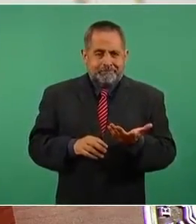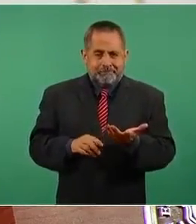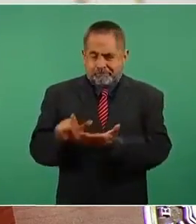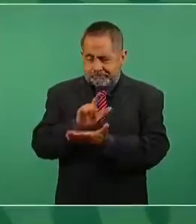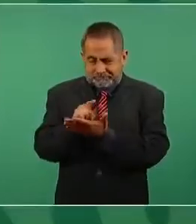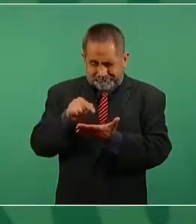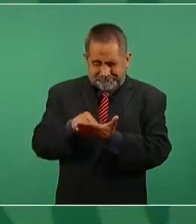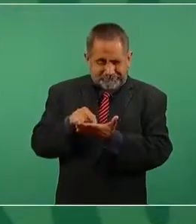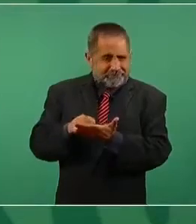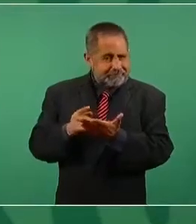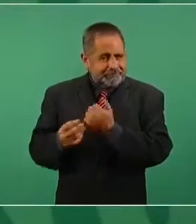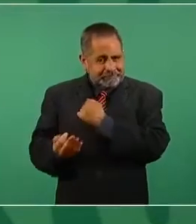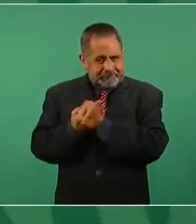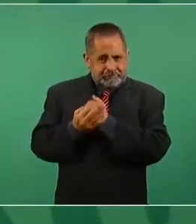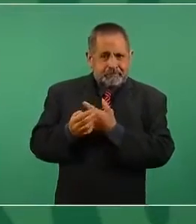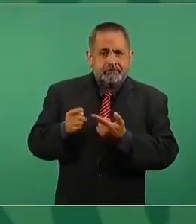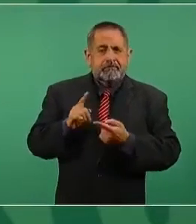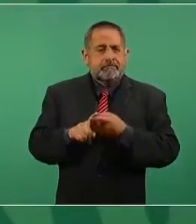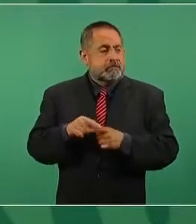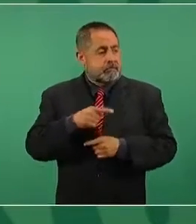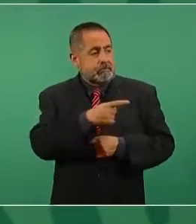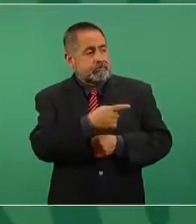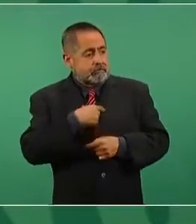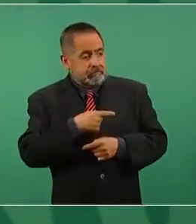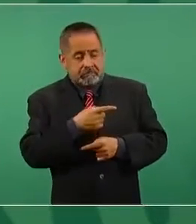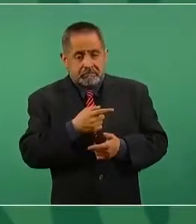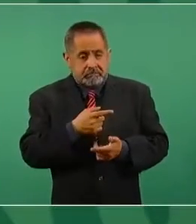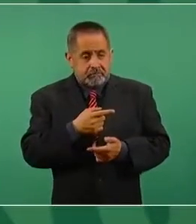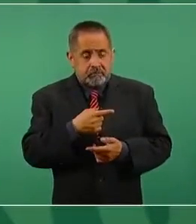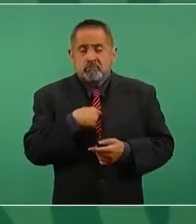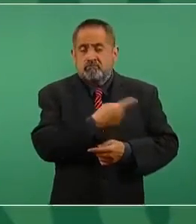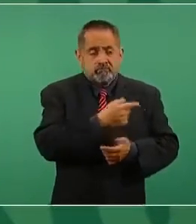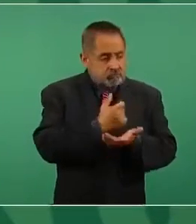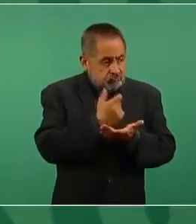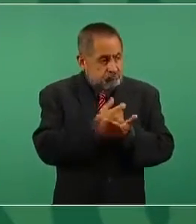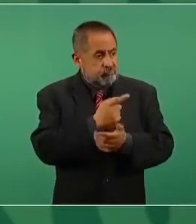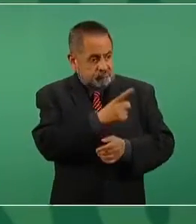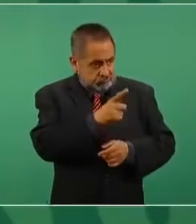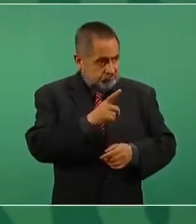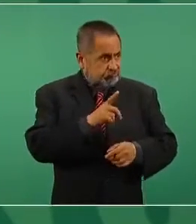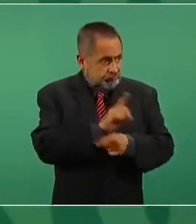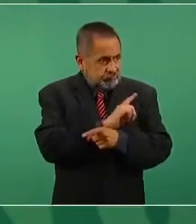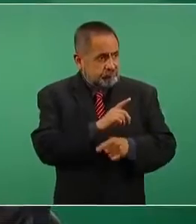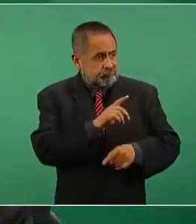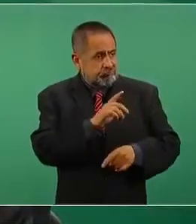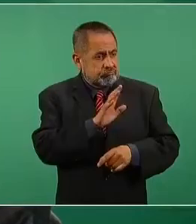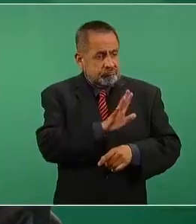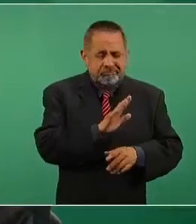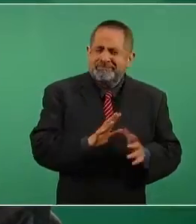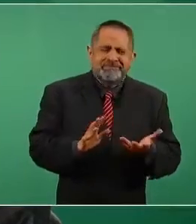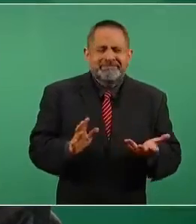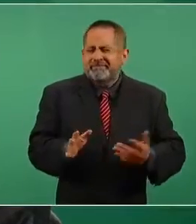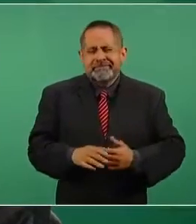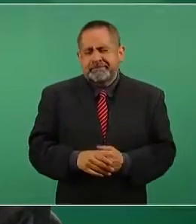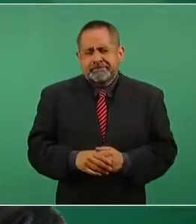pero con amenazas o con otros métodos,